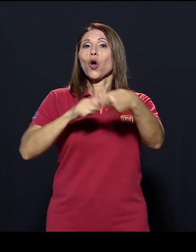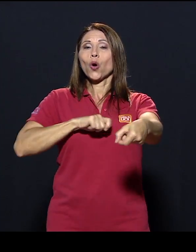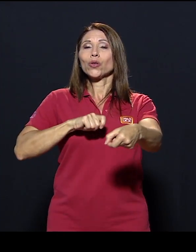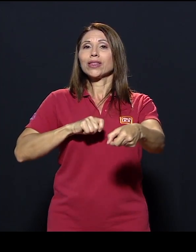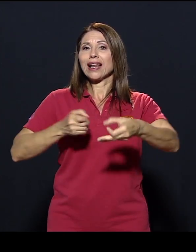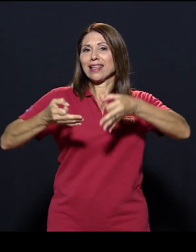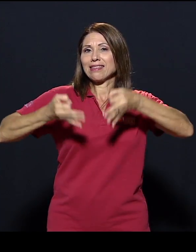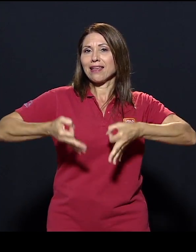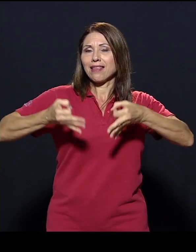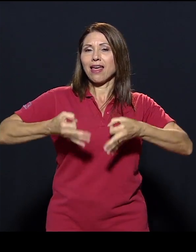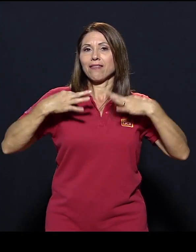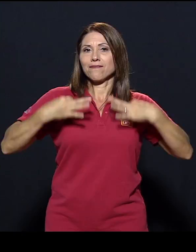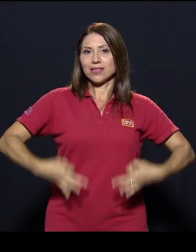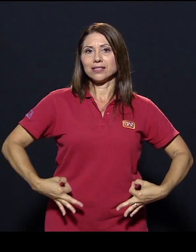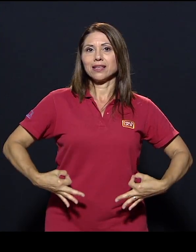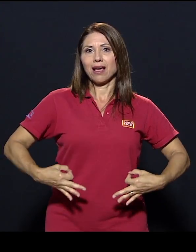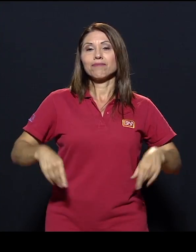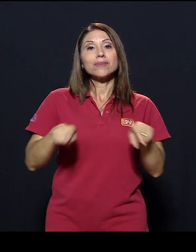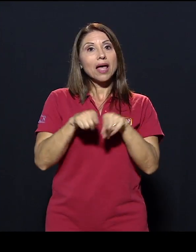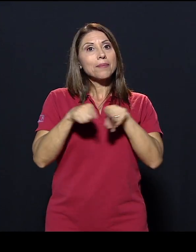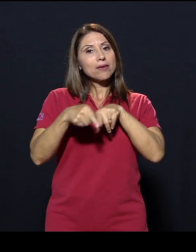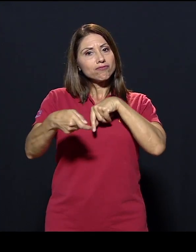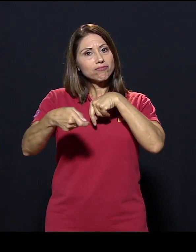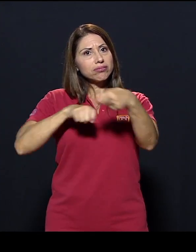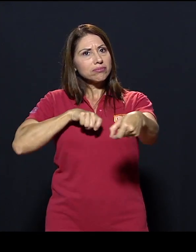física, incluso la integridad